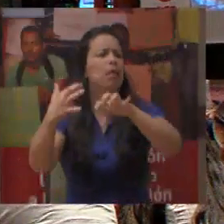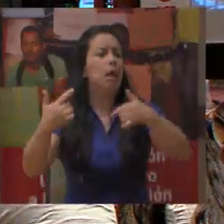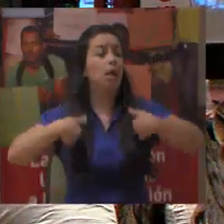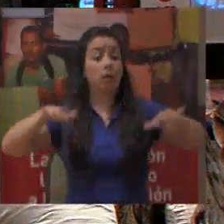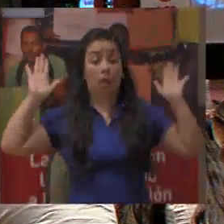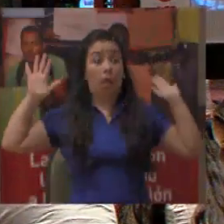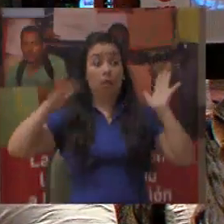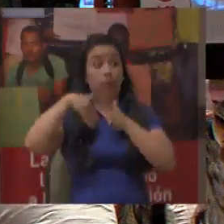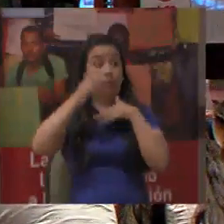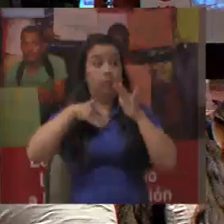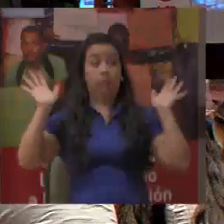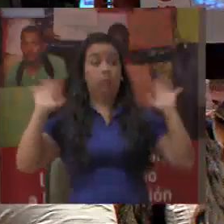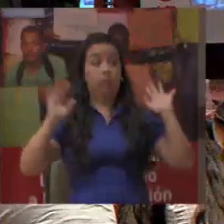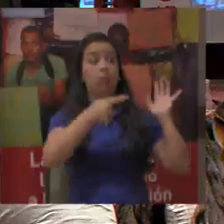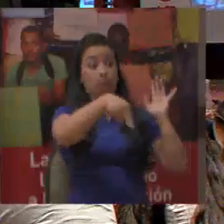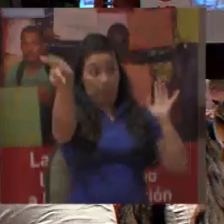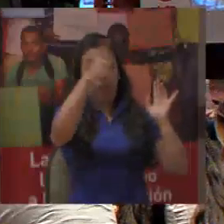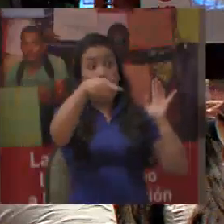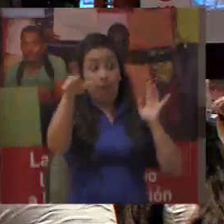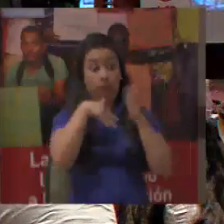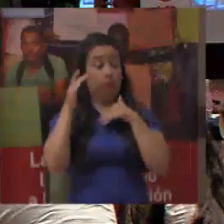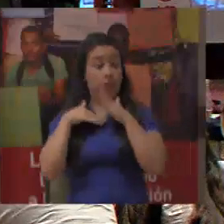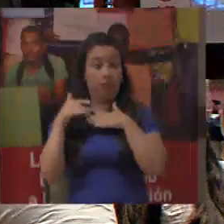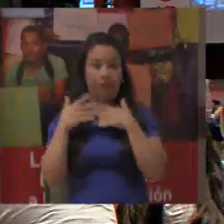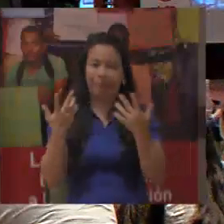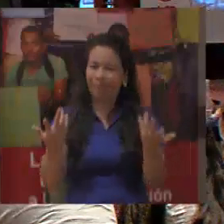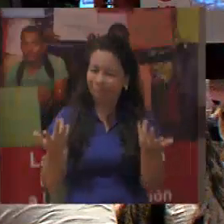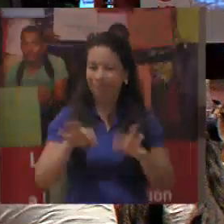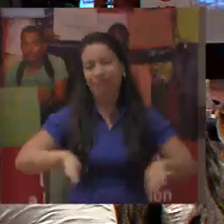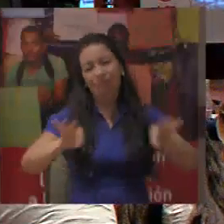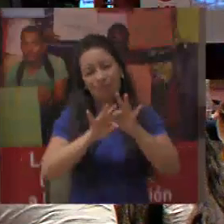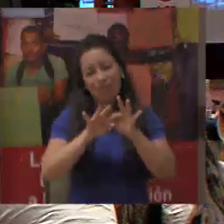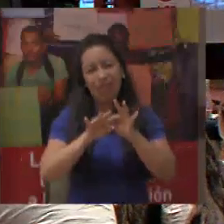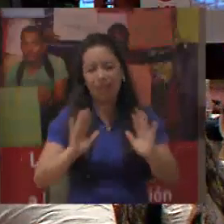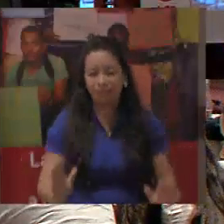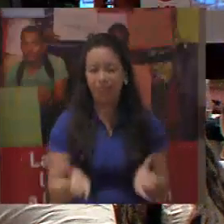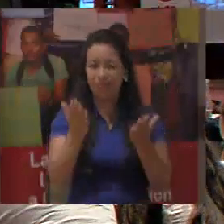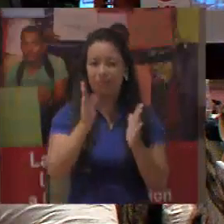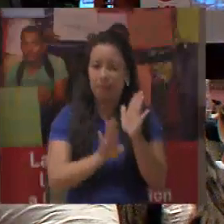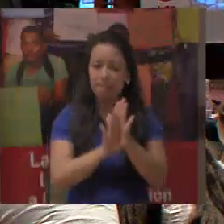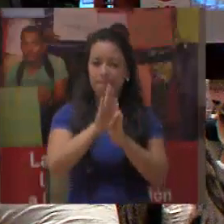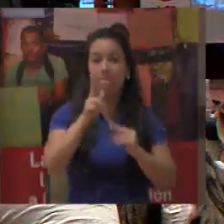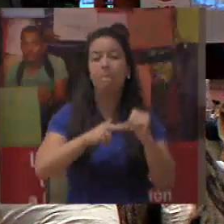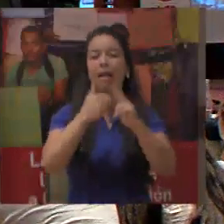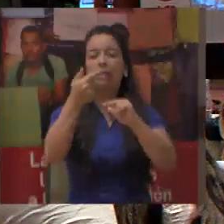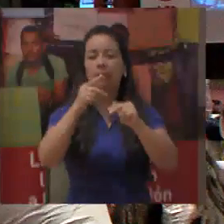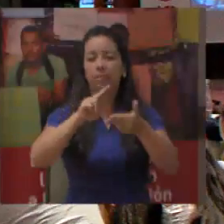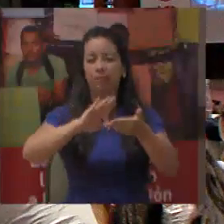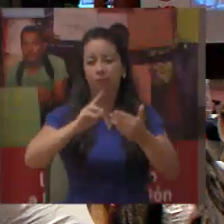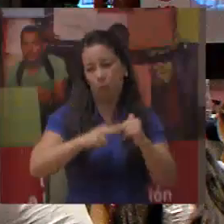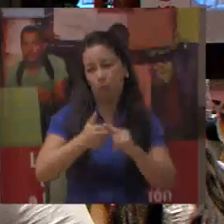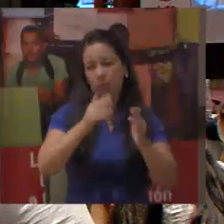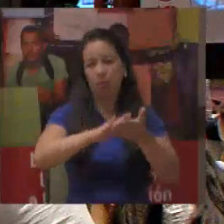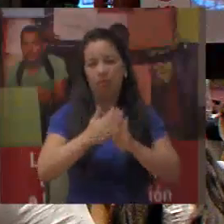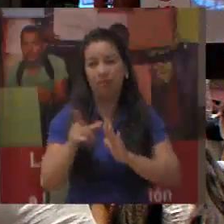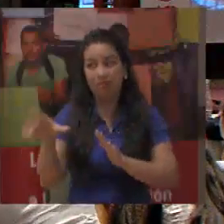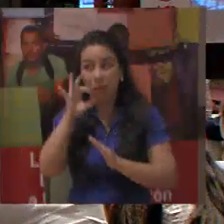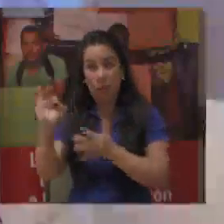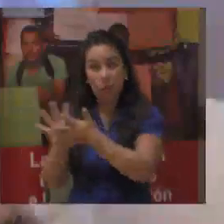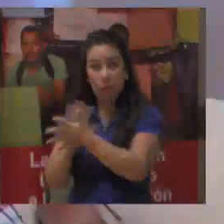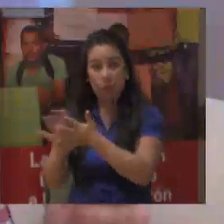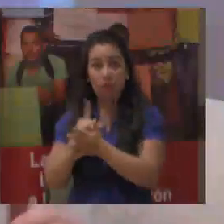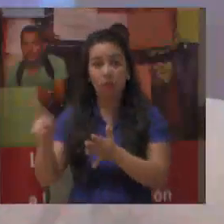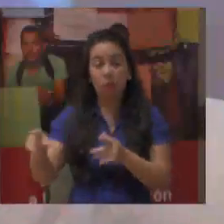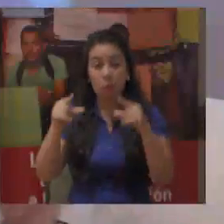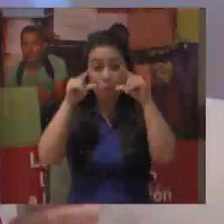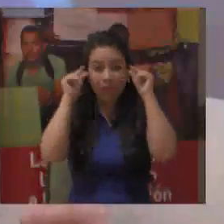estamos acá. Por eso el reto es seguir construyendo paz y seguir día a día llevando ese mensaje, entendiendo, como lo decía Carlos Raúl, esta paz no es de Santos,